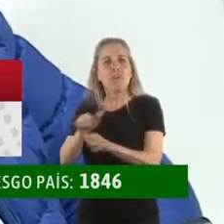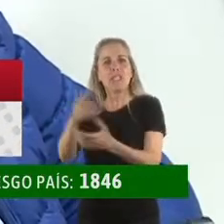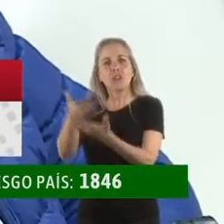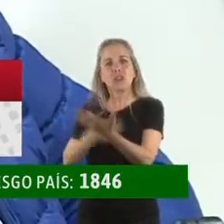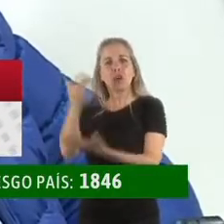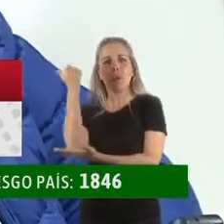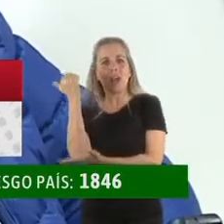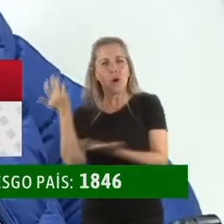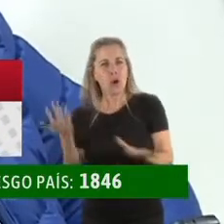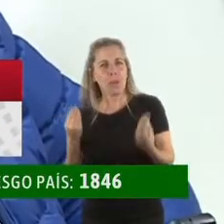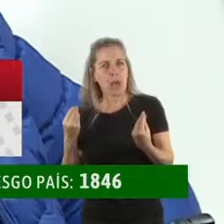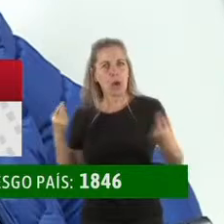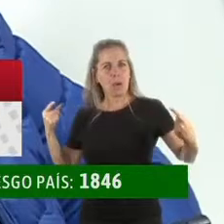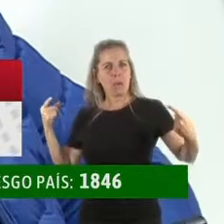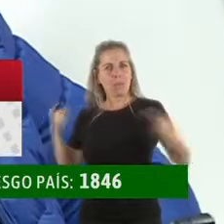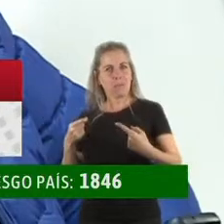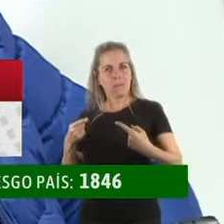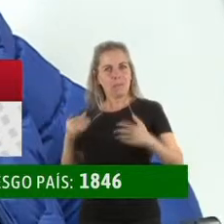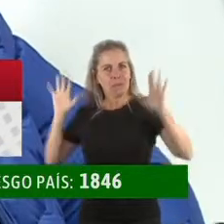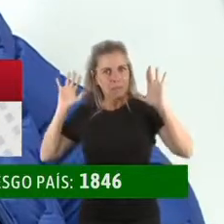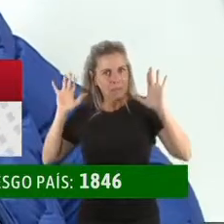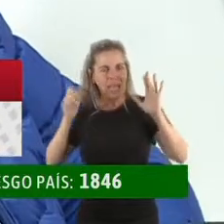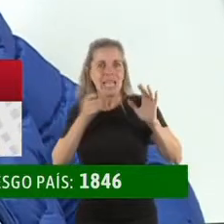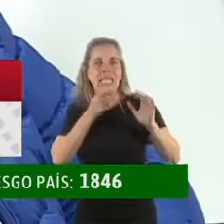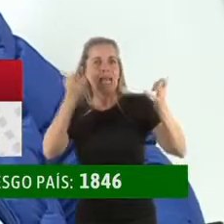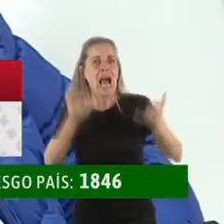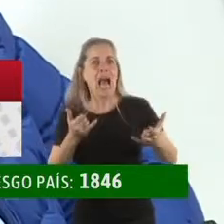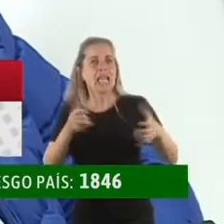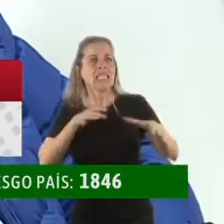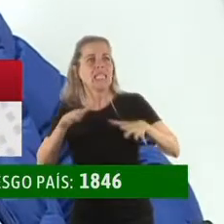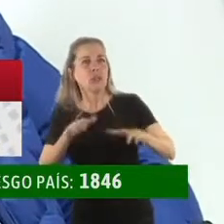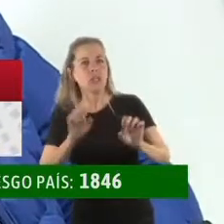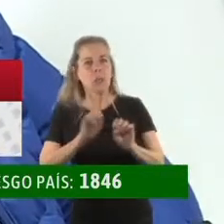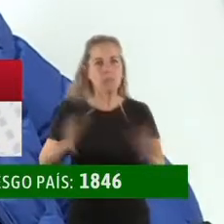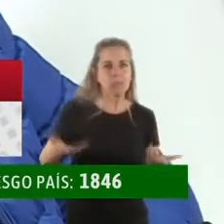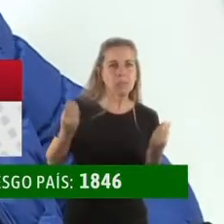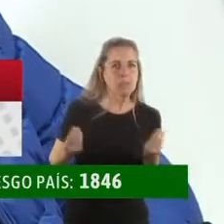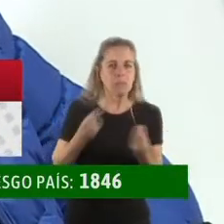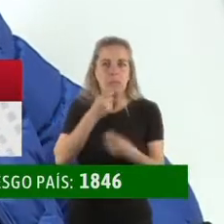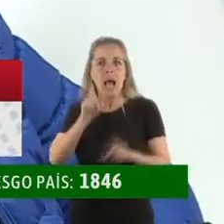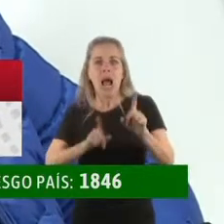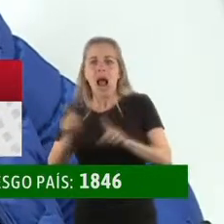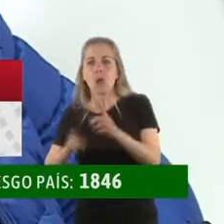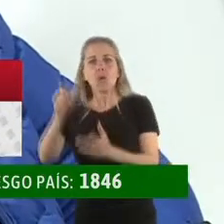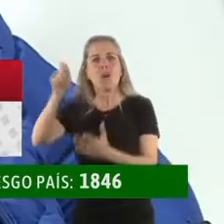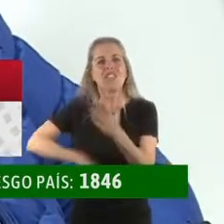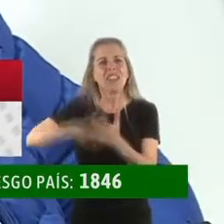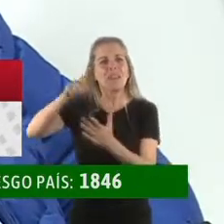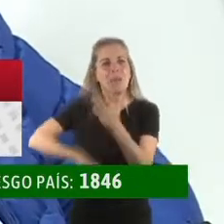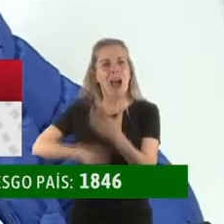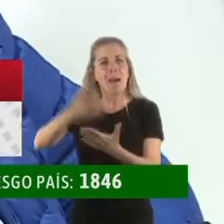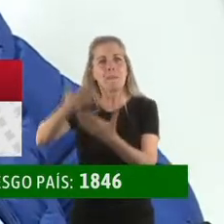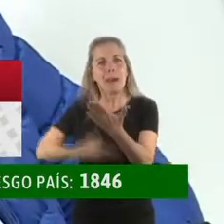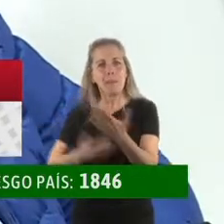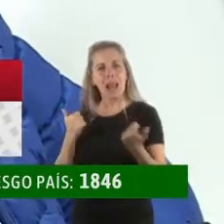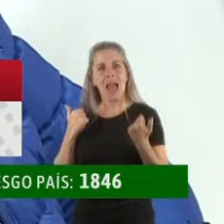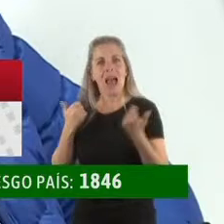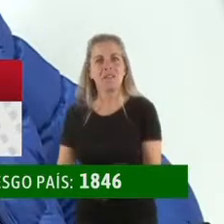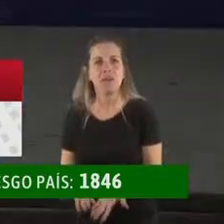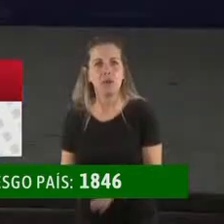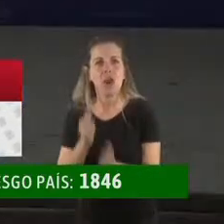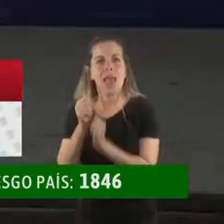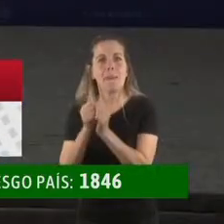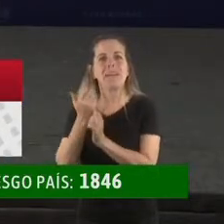si hay una crisis en el sentido de que puedan firmar algún tipo de documentación que beneficie a sus antiguos